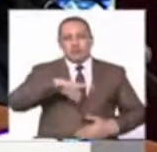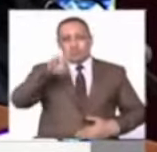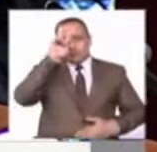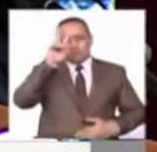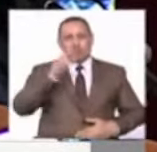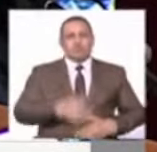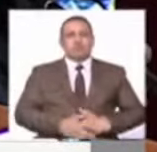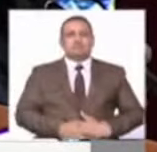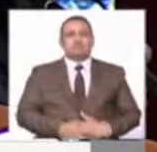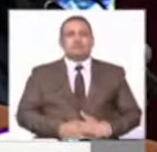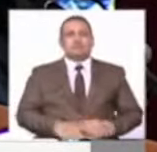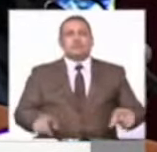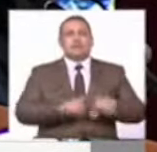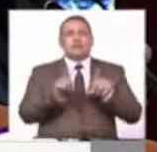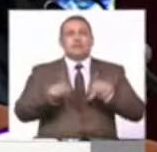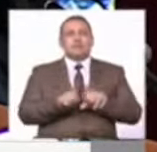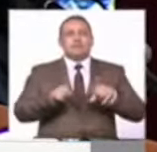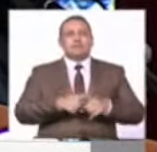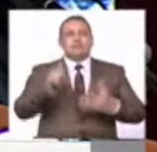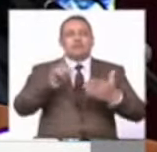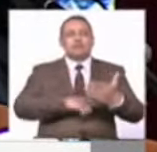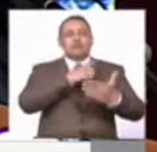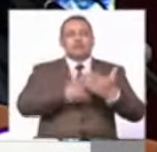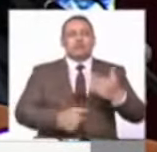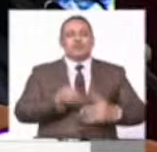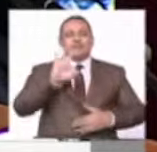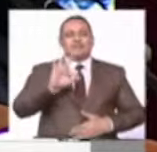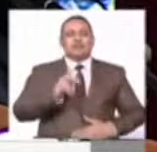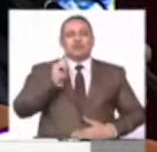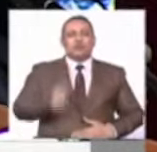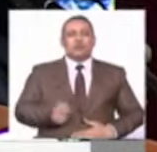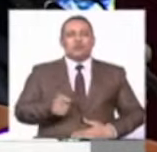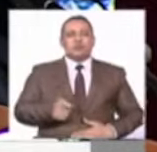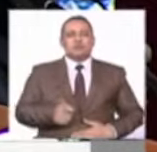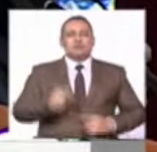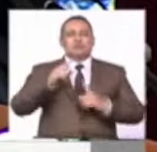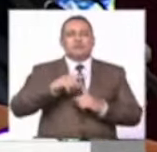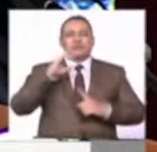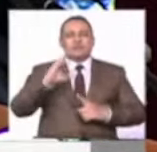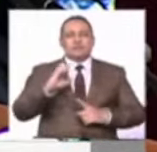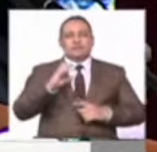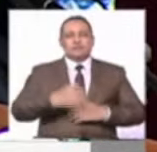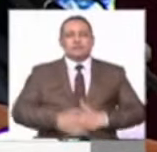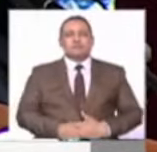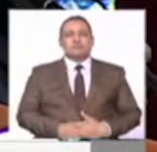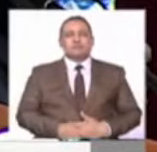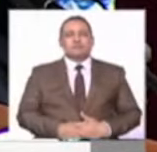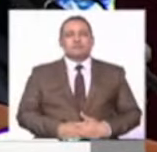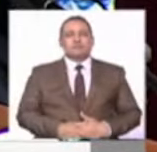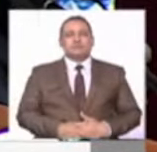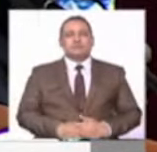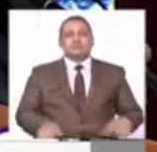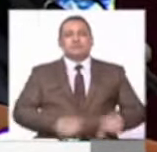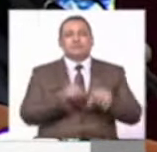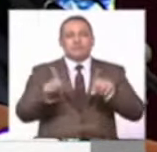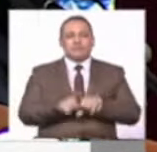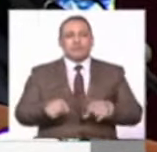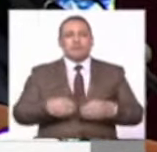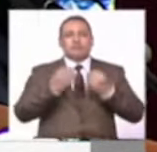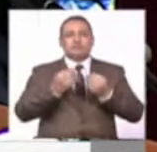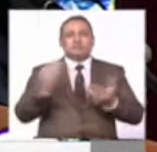república se destituyó a tres magistrados del tribunal constitucional por una